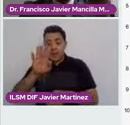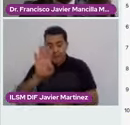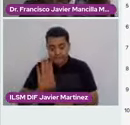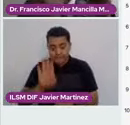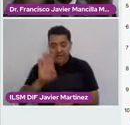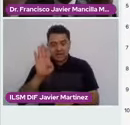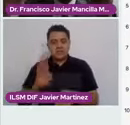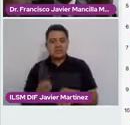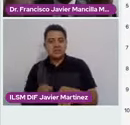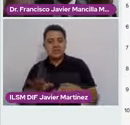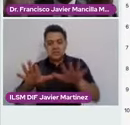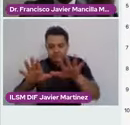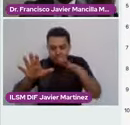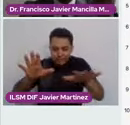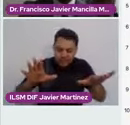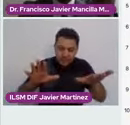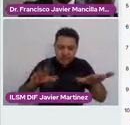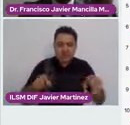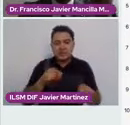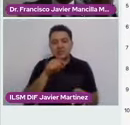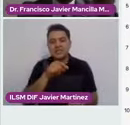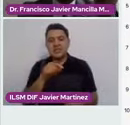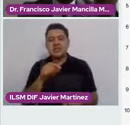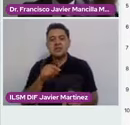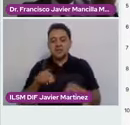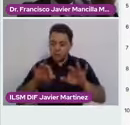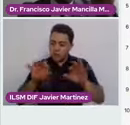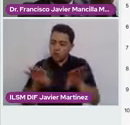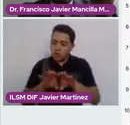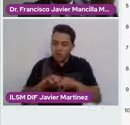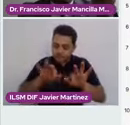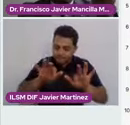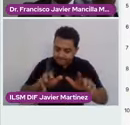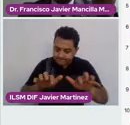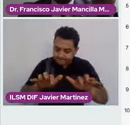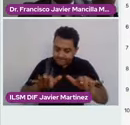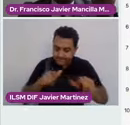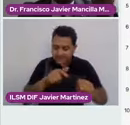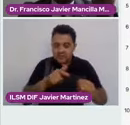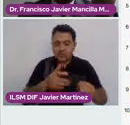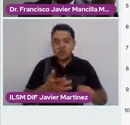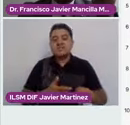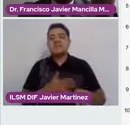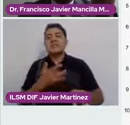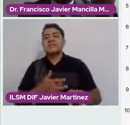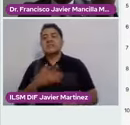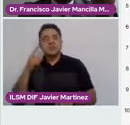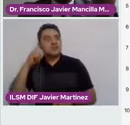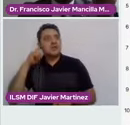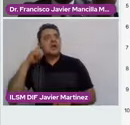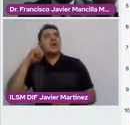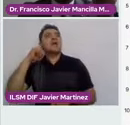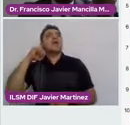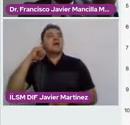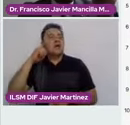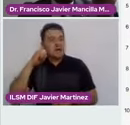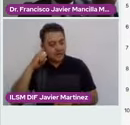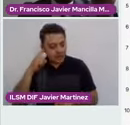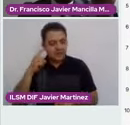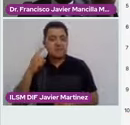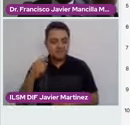es las teclas que va a tocar. Y esto es lo que nos va a generar el estímulo auditivo. De esta manera funciona la cóclea,